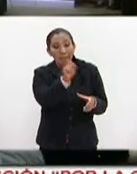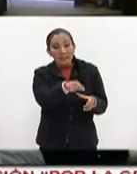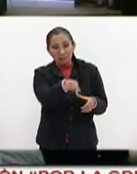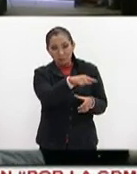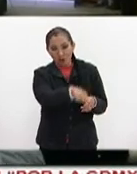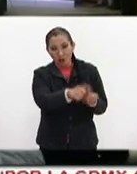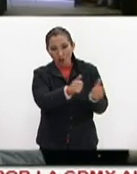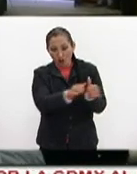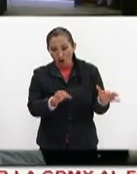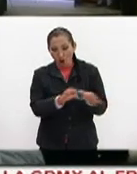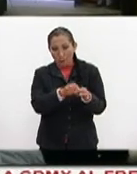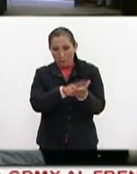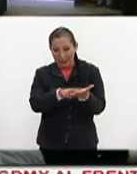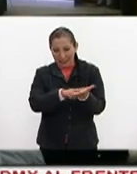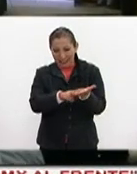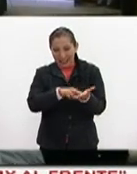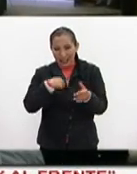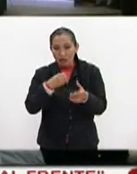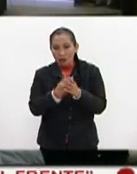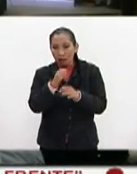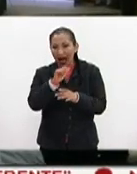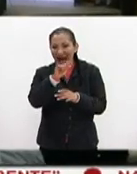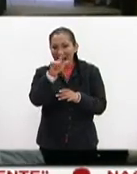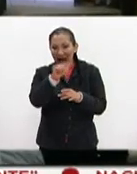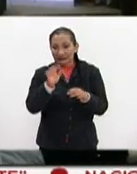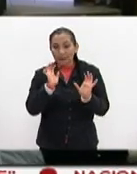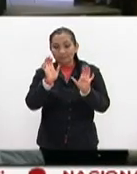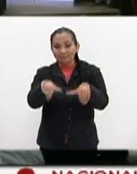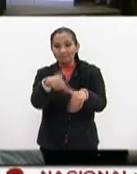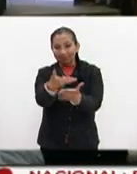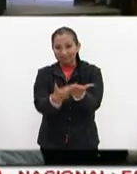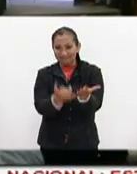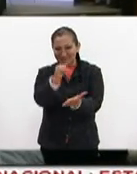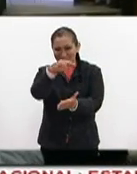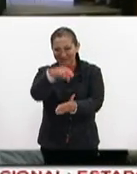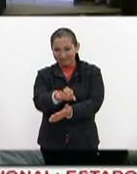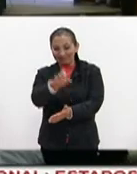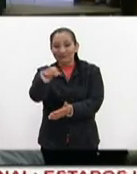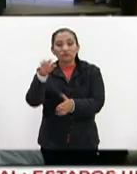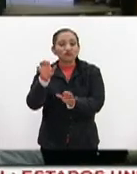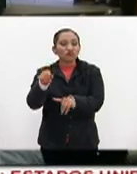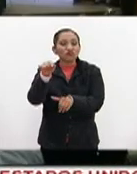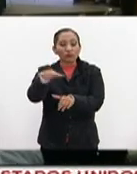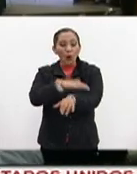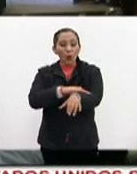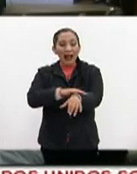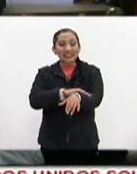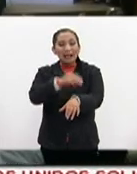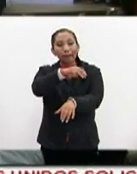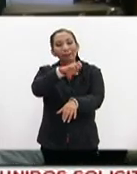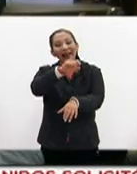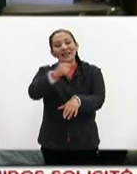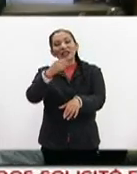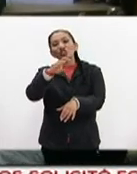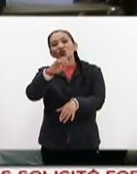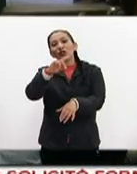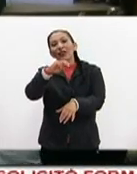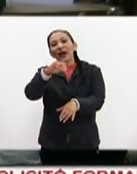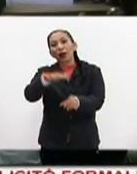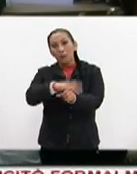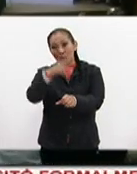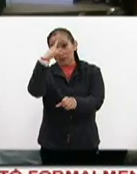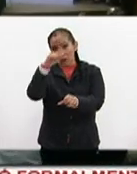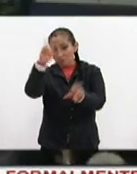este partido, junto con el Verde Ecologista y Nueva Alianza, registraron ante el Instituto Nacional Electoral la coalición MID Ciudadano por